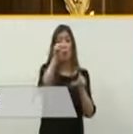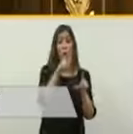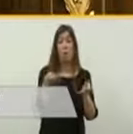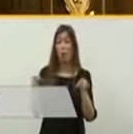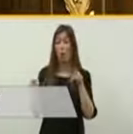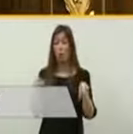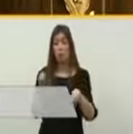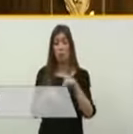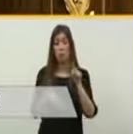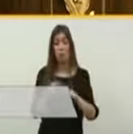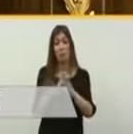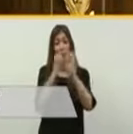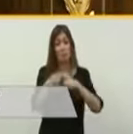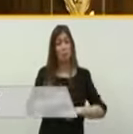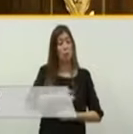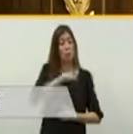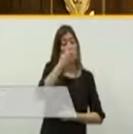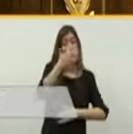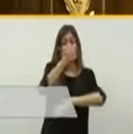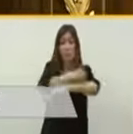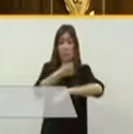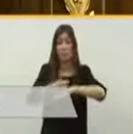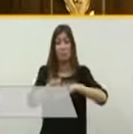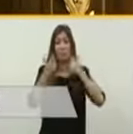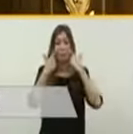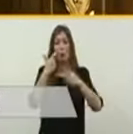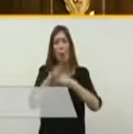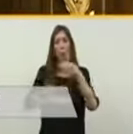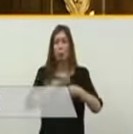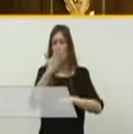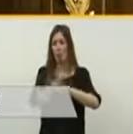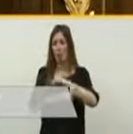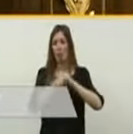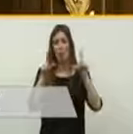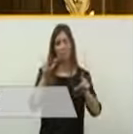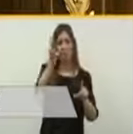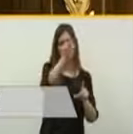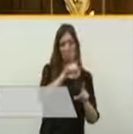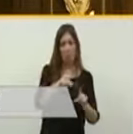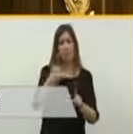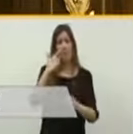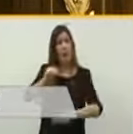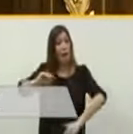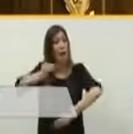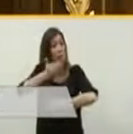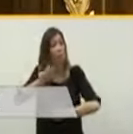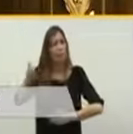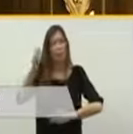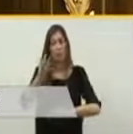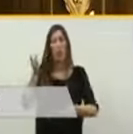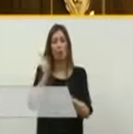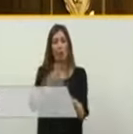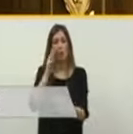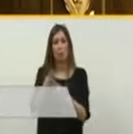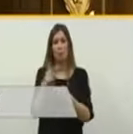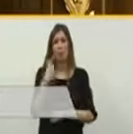PSOE y Ciudadanos era toda una declaración de intenciones. El abrazo es el reencuentro. Las lanzas es la rendición